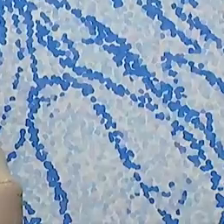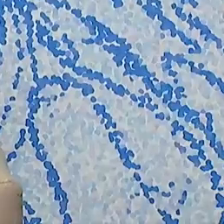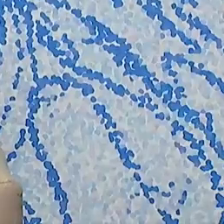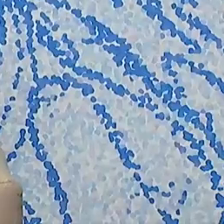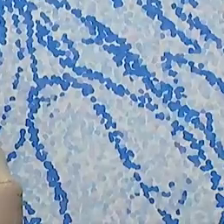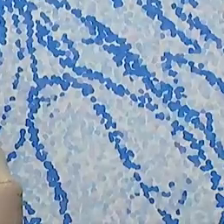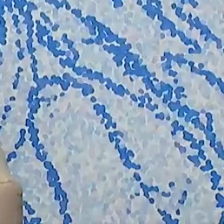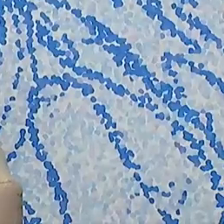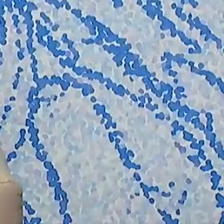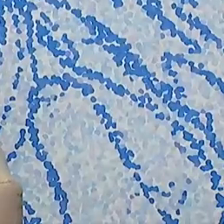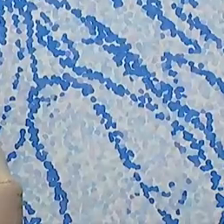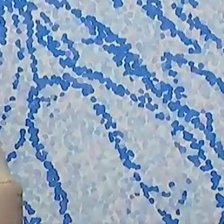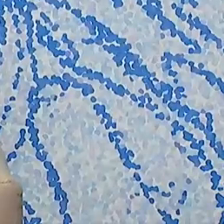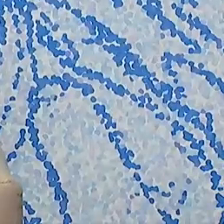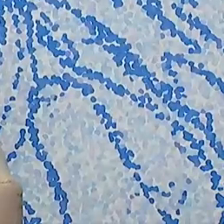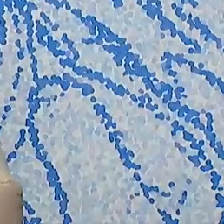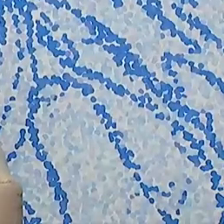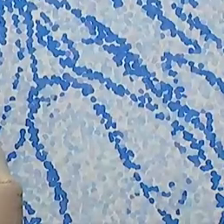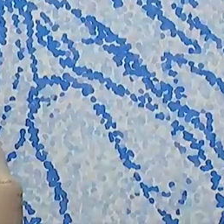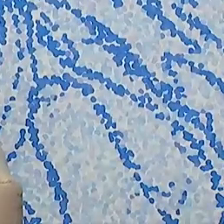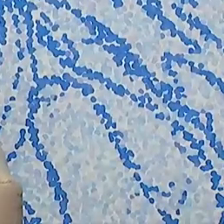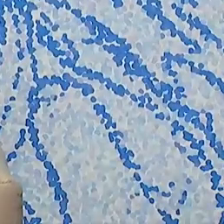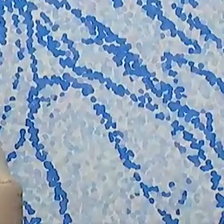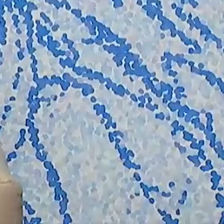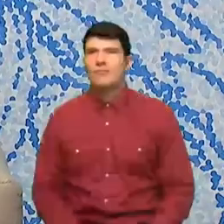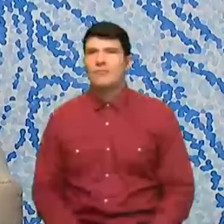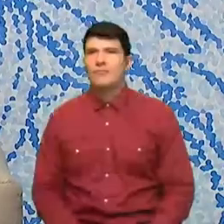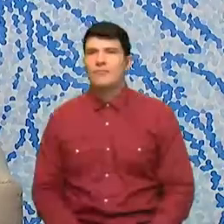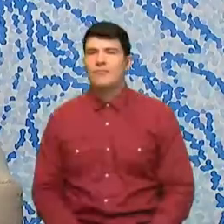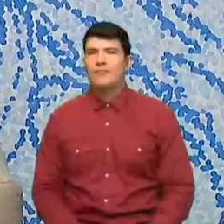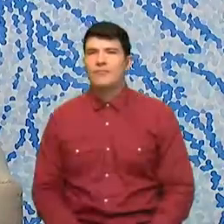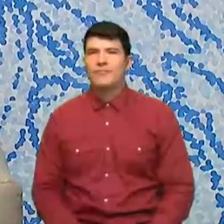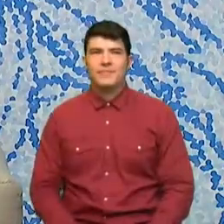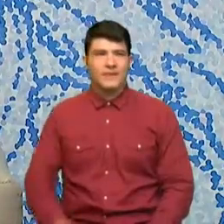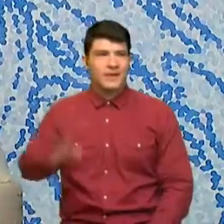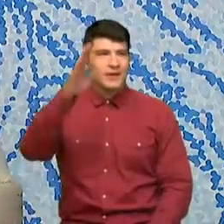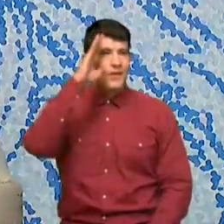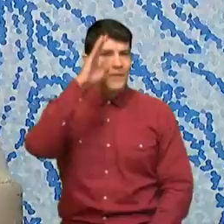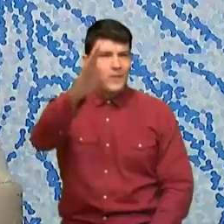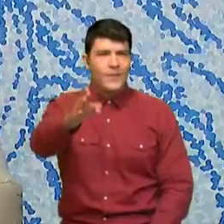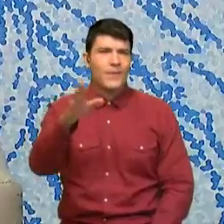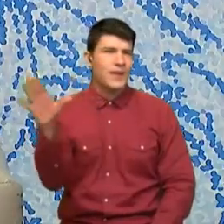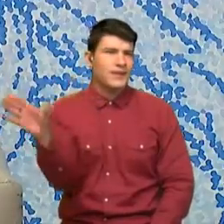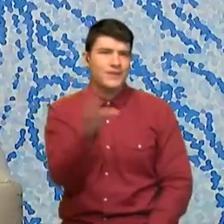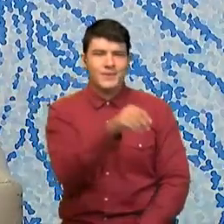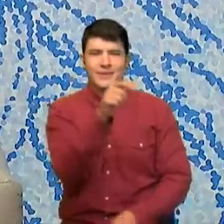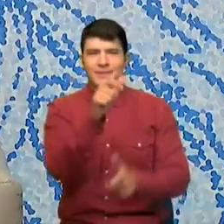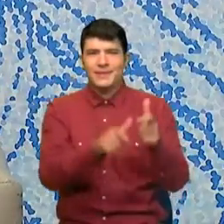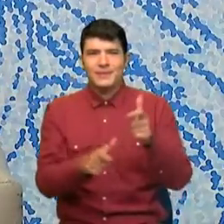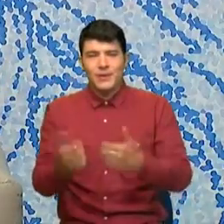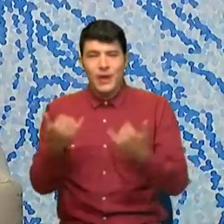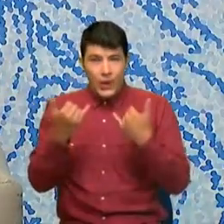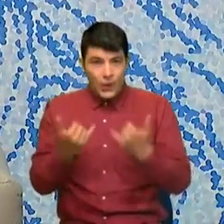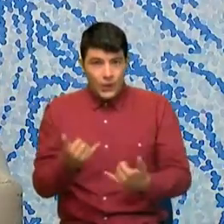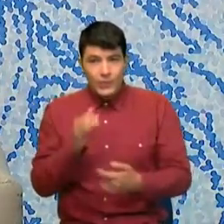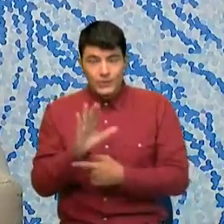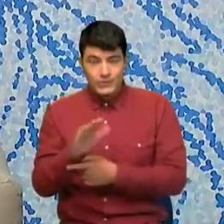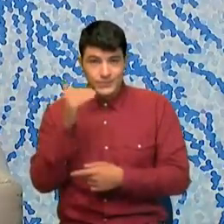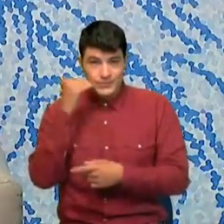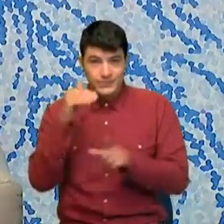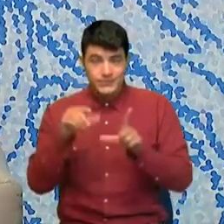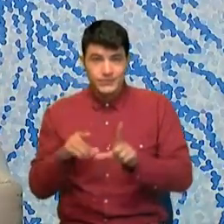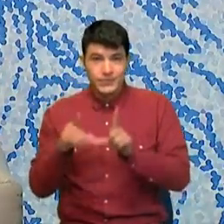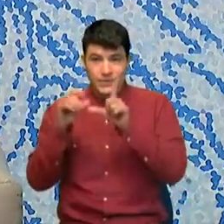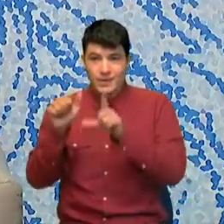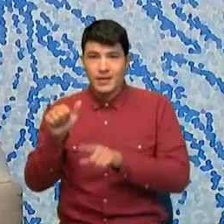Derecho, el espacio que el canal TRO ha creado para todos nuestros televidentes para que los podamos ayudar para resolver todas